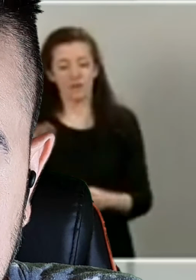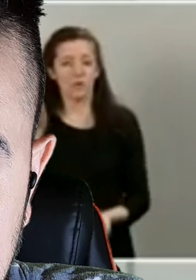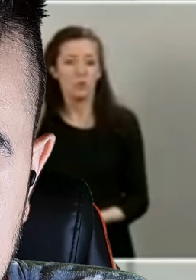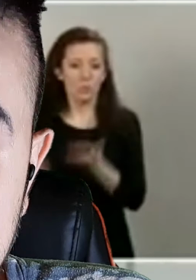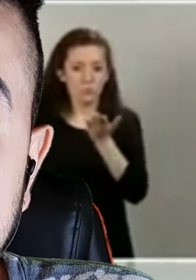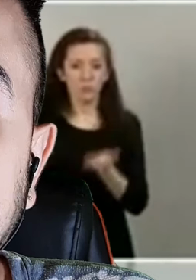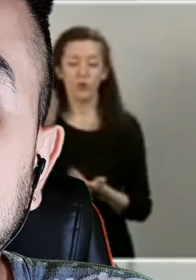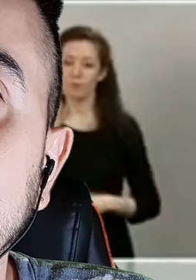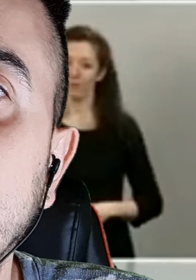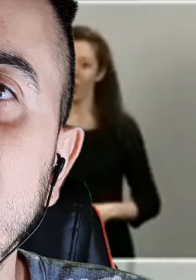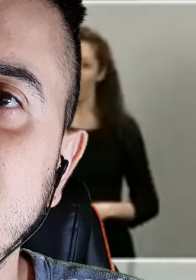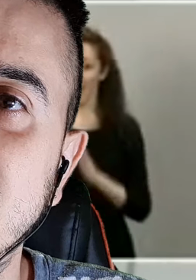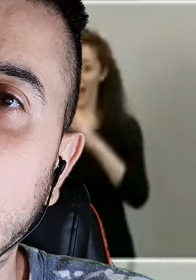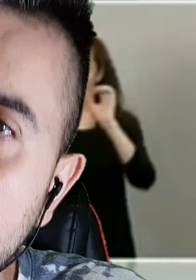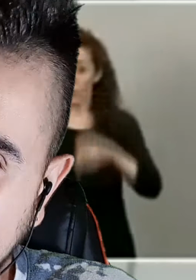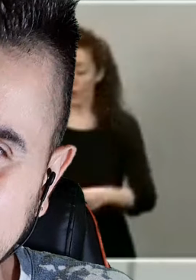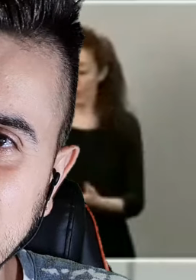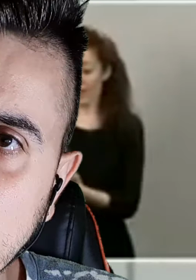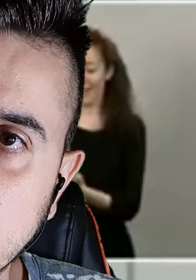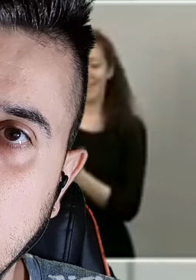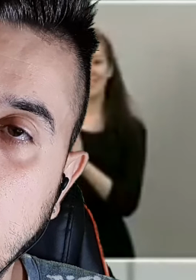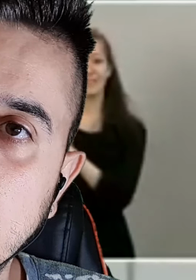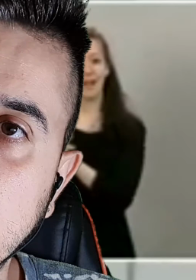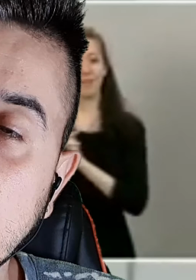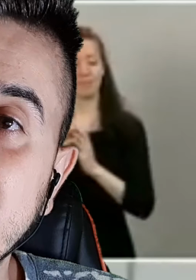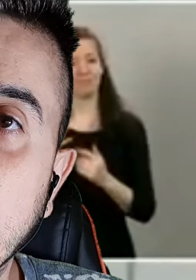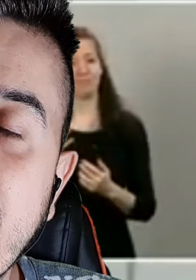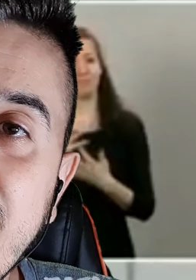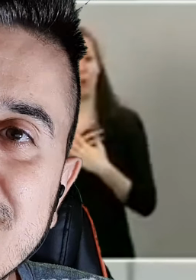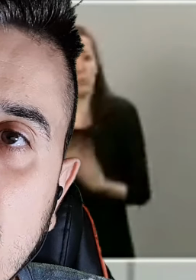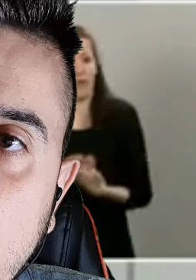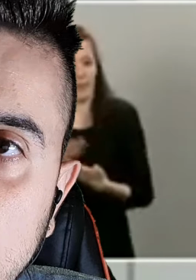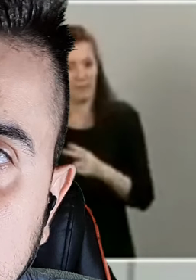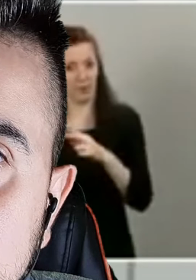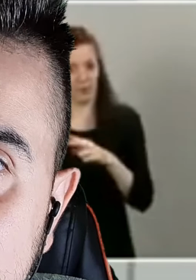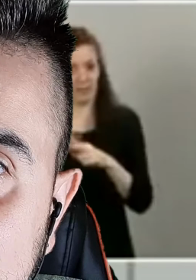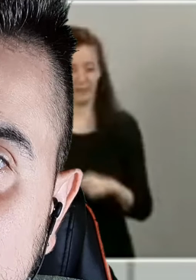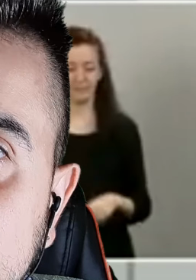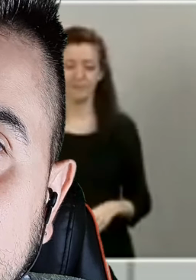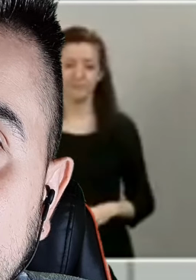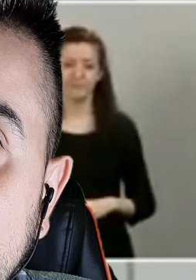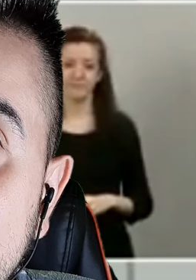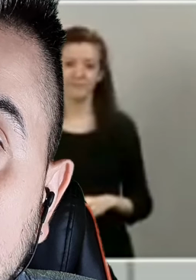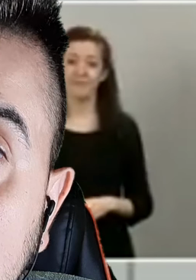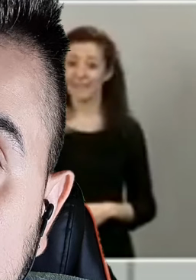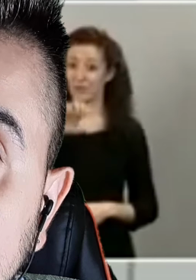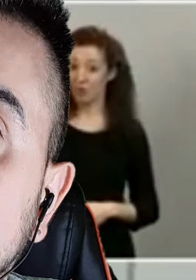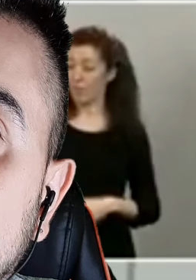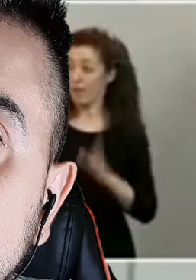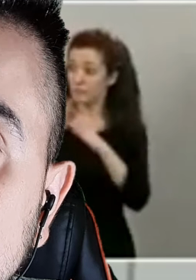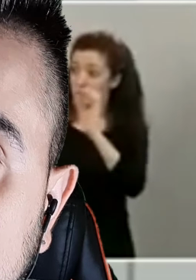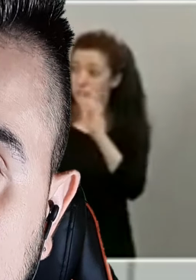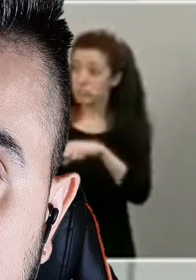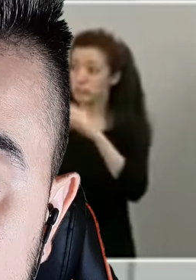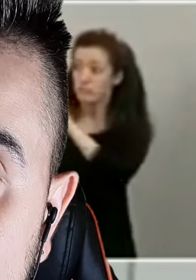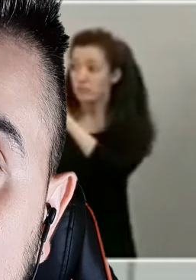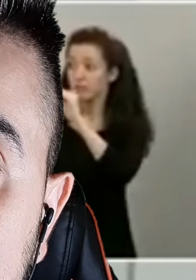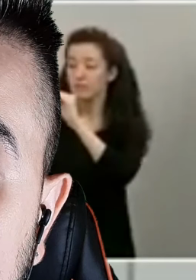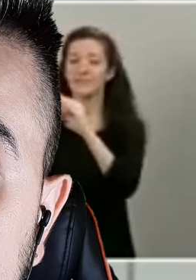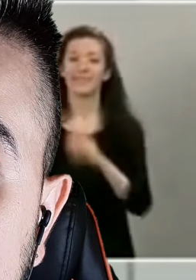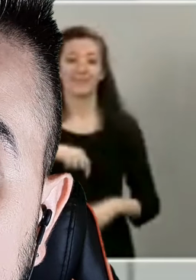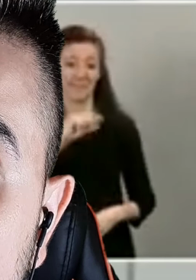vale así que chavales compartir con todo el mundo que vean las injusticias que el gobierno está haciendo no